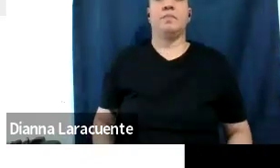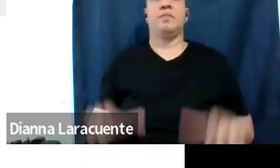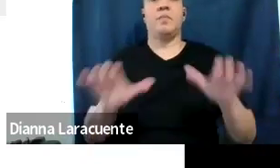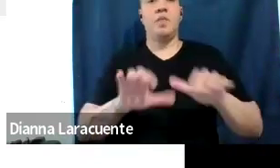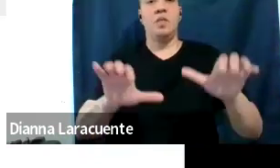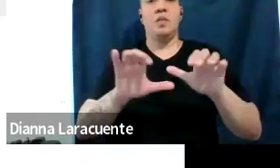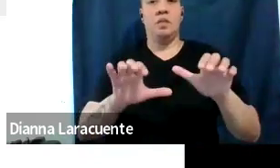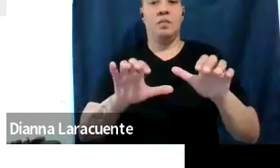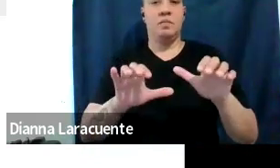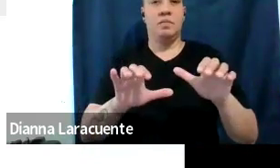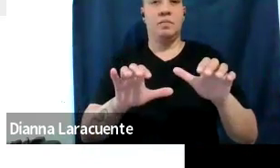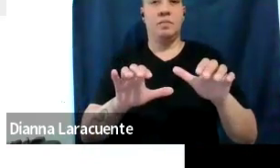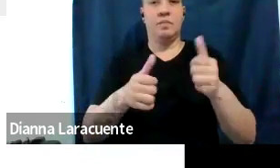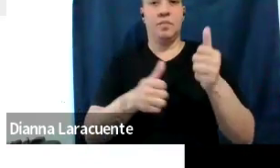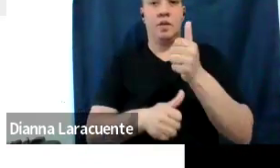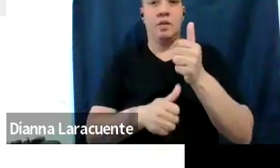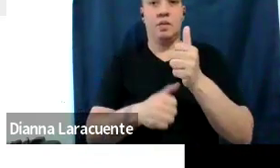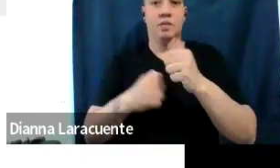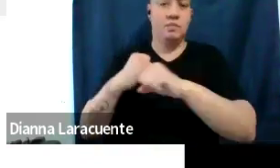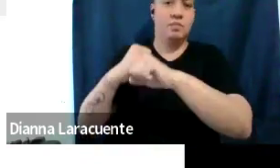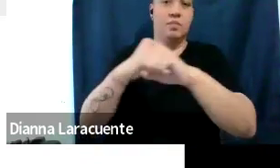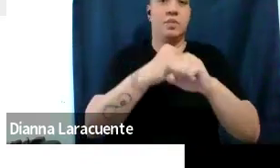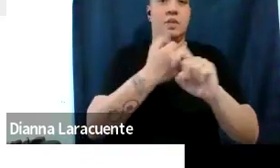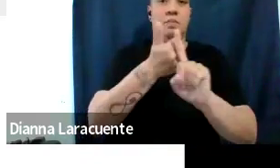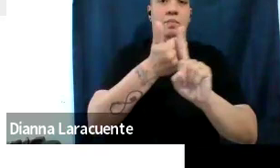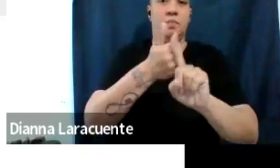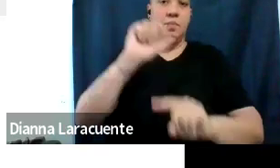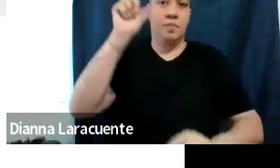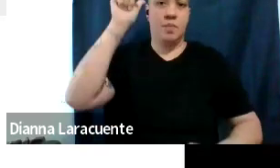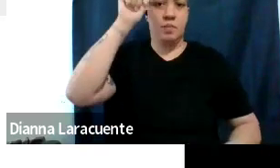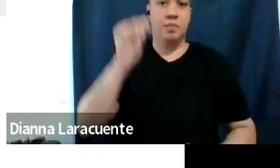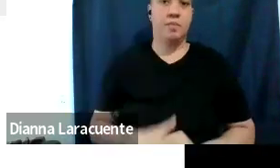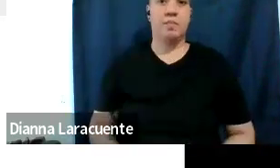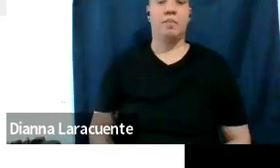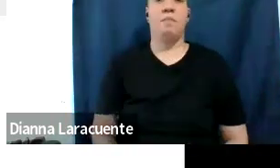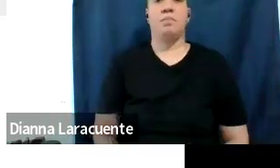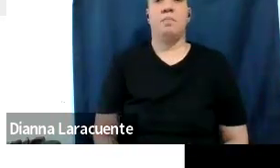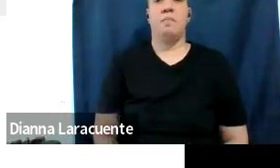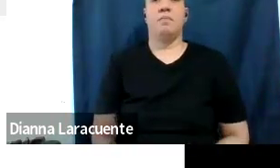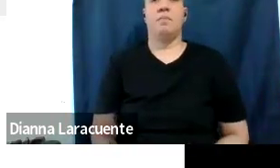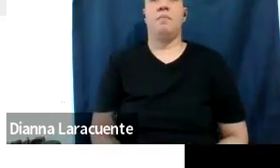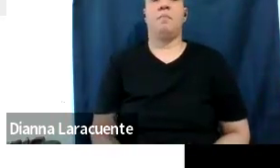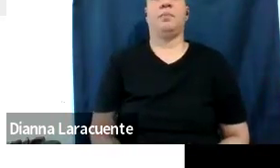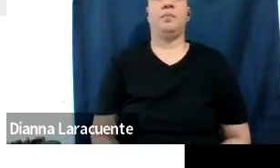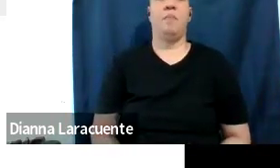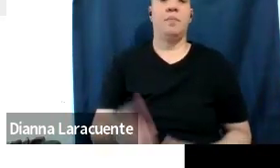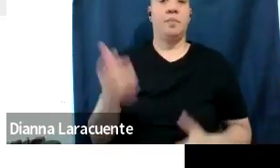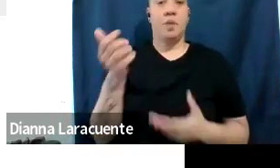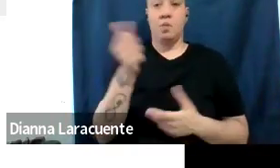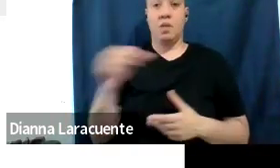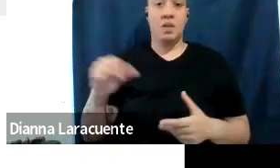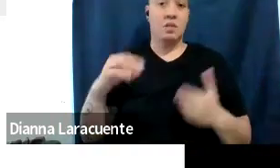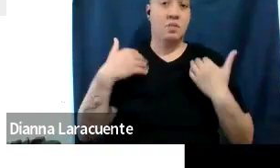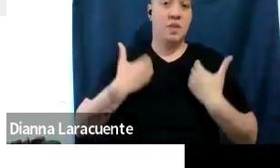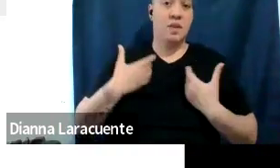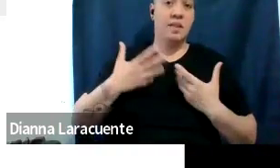turbas republicanas bajo el manto protector del propio gobierno. O sea, cualquiera hubiera tirado la toalla,